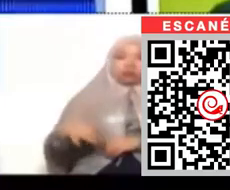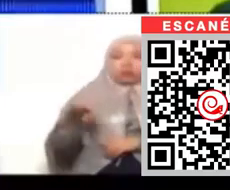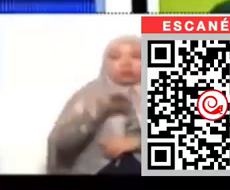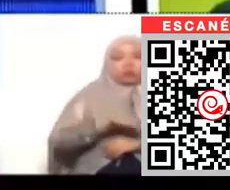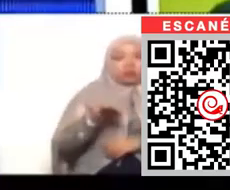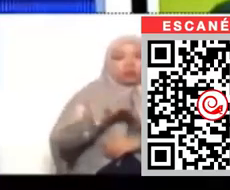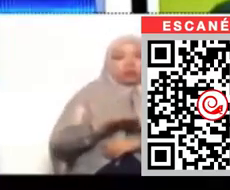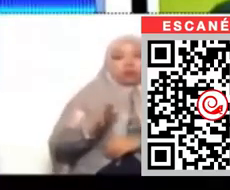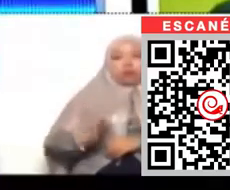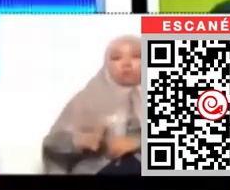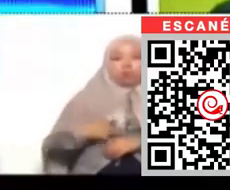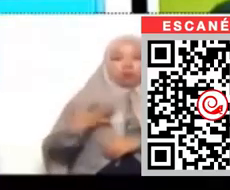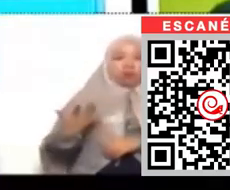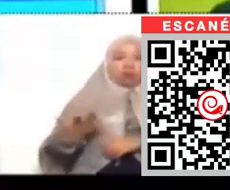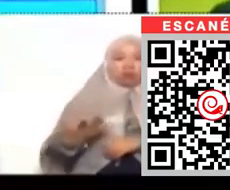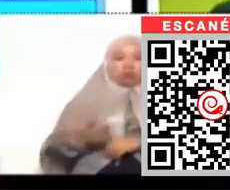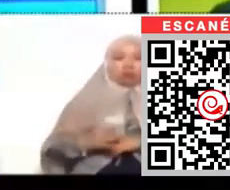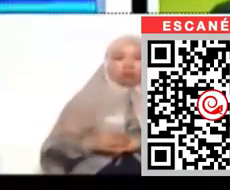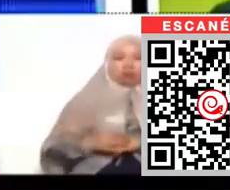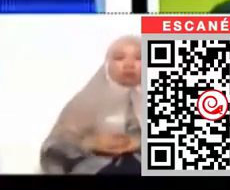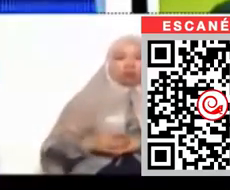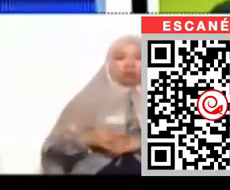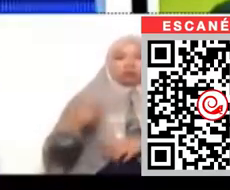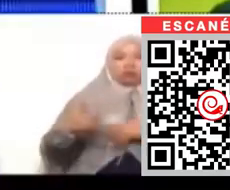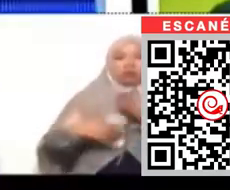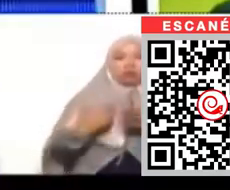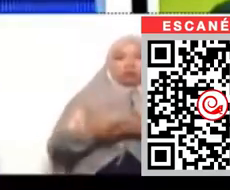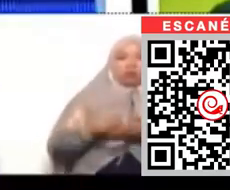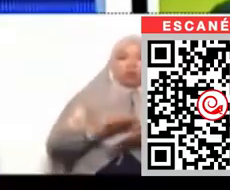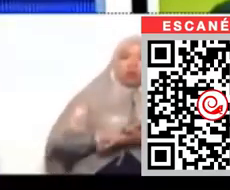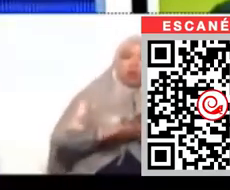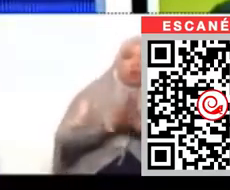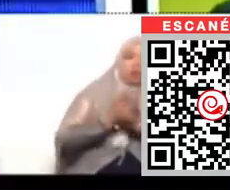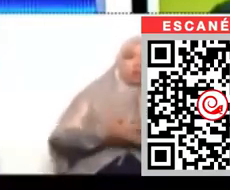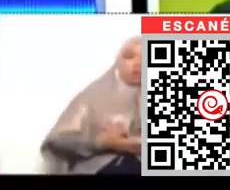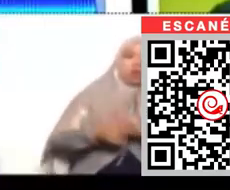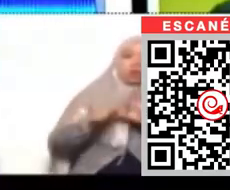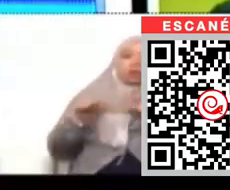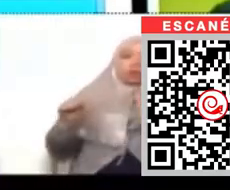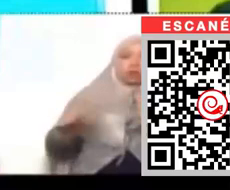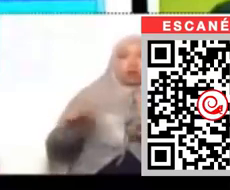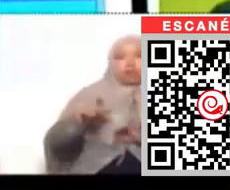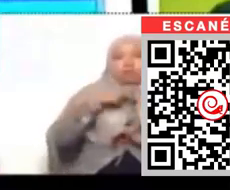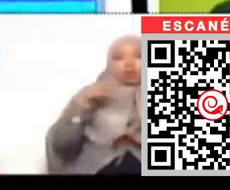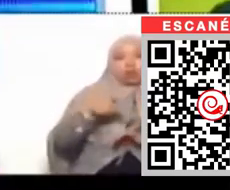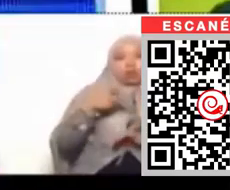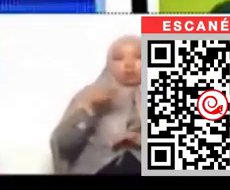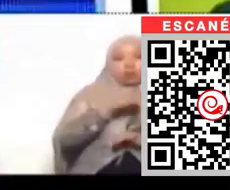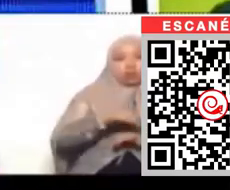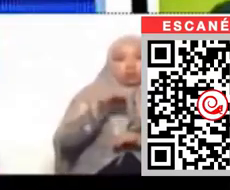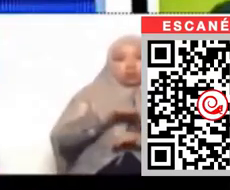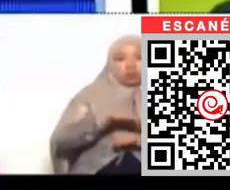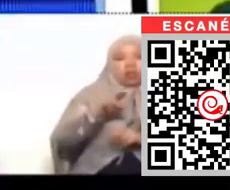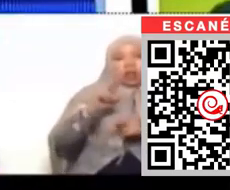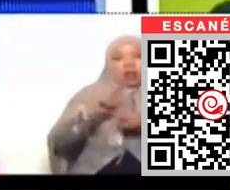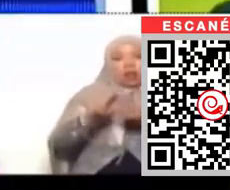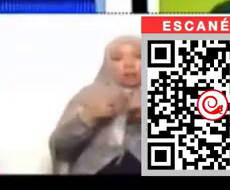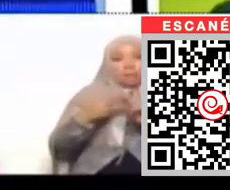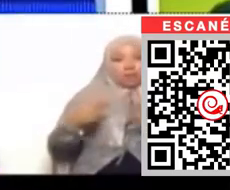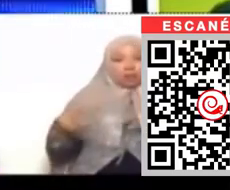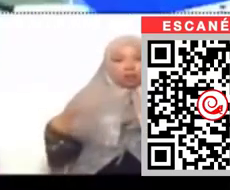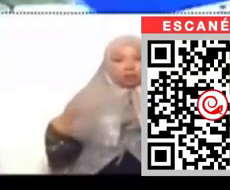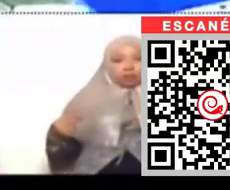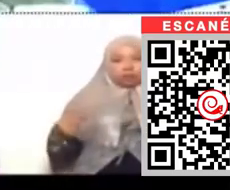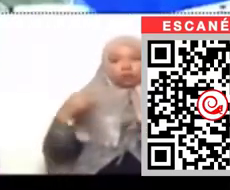suficiente para que ellos puedan lograr meter una cuña y acabar, digamos, con un sistema político-social que está basado en la paz, como es la Revolución Bolivariana. Para